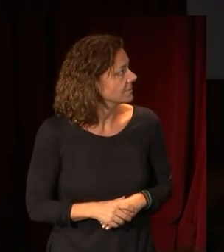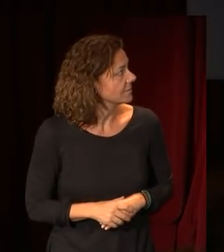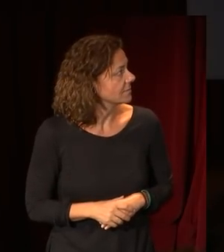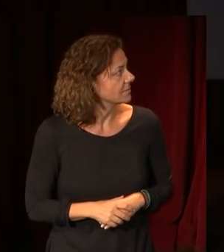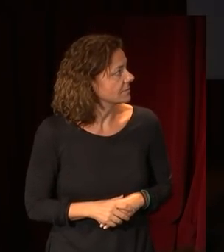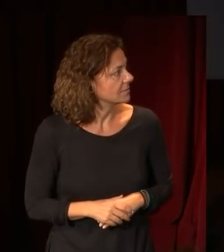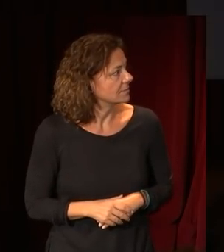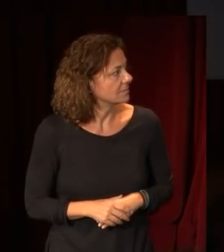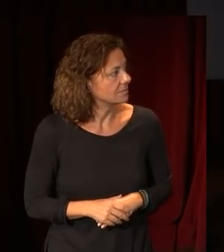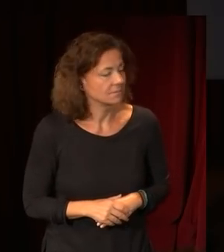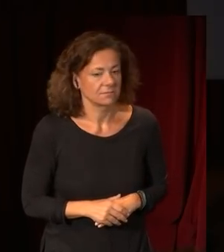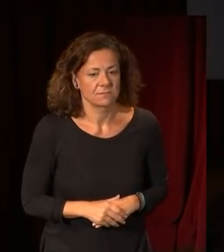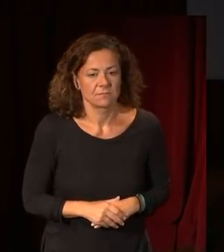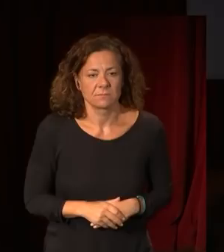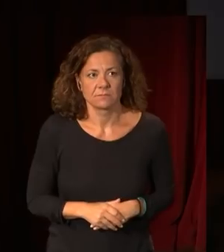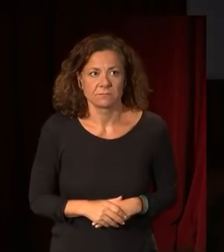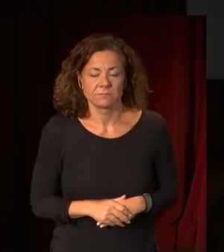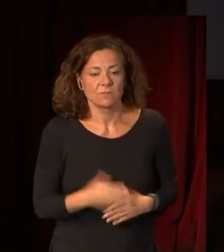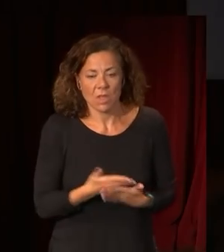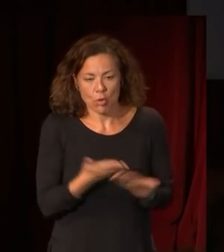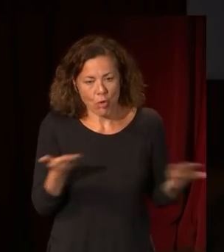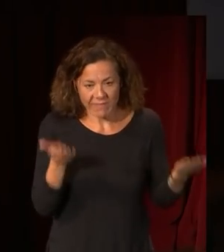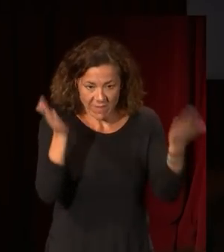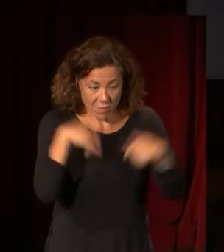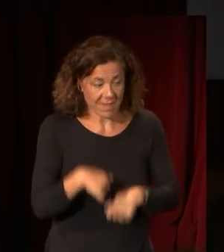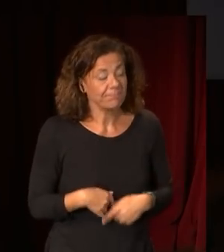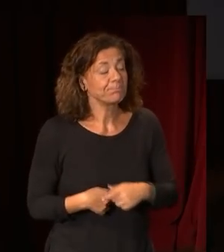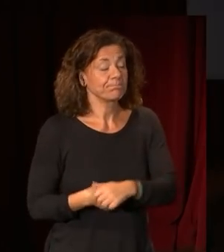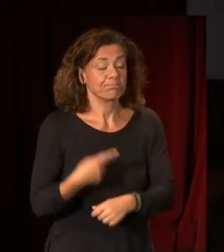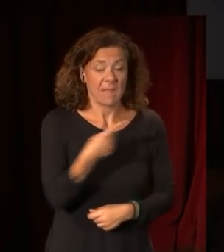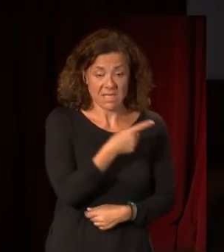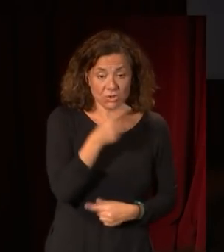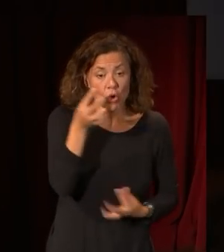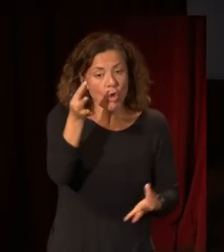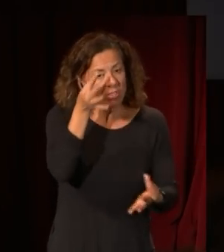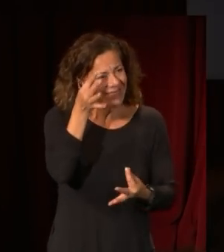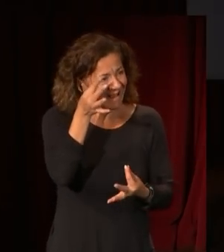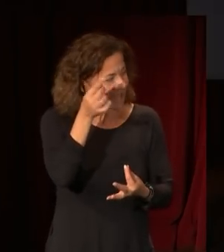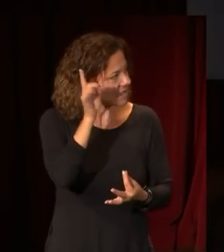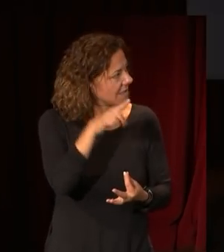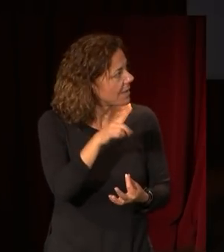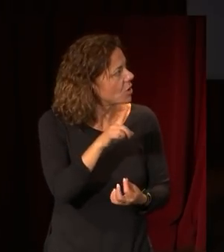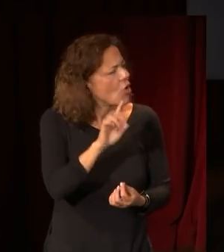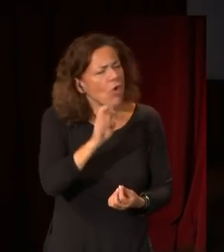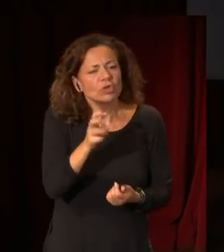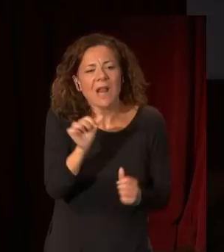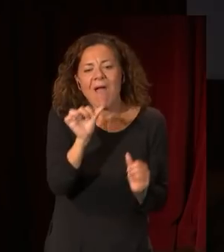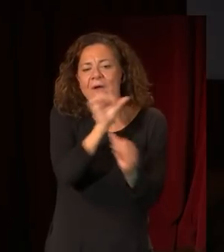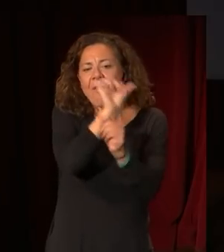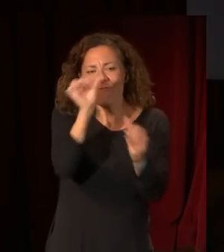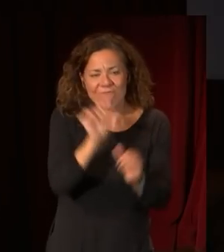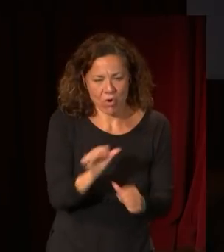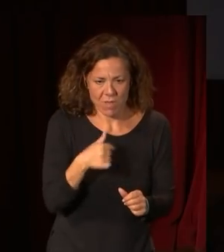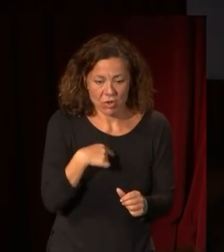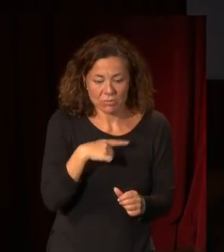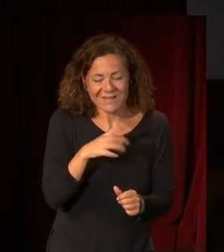que no confiaban en el mismo estos son unos detalles que nos sitúan ante otro forma de pintar aún tan otra forma de concebir